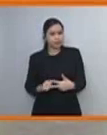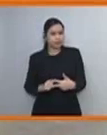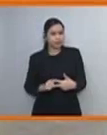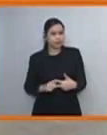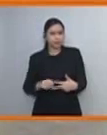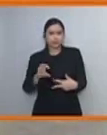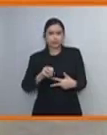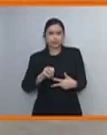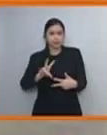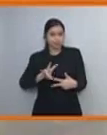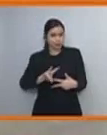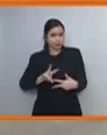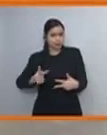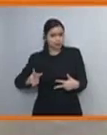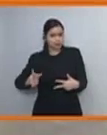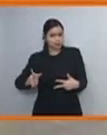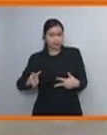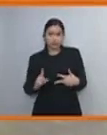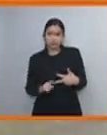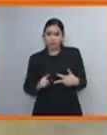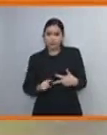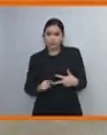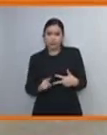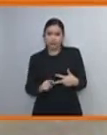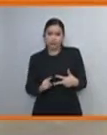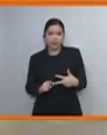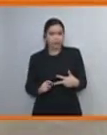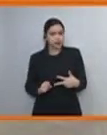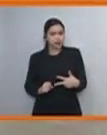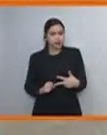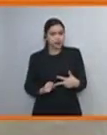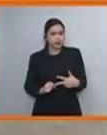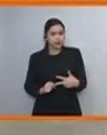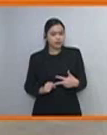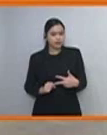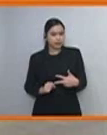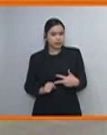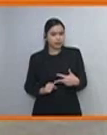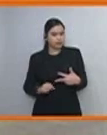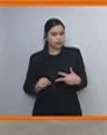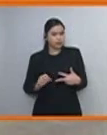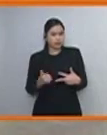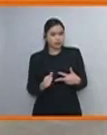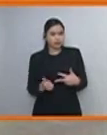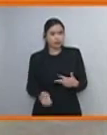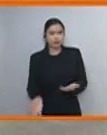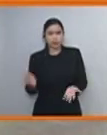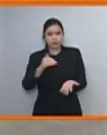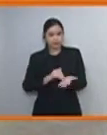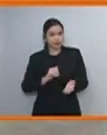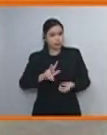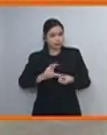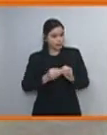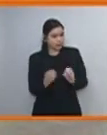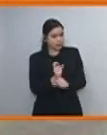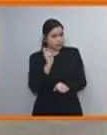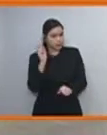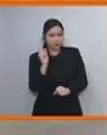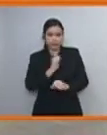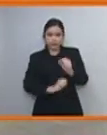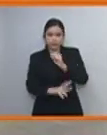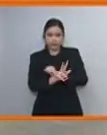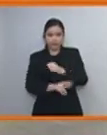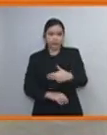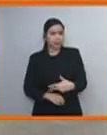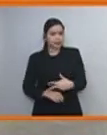es el 72. Y el tercer y último número ganador, este es el 10. Repito con mucho gusto los números ganadores en Pega